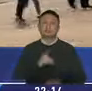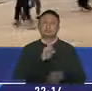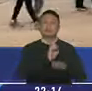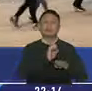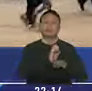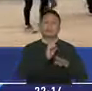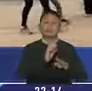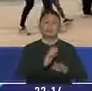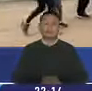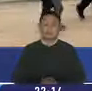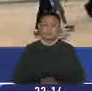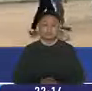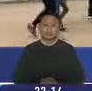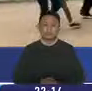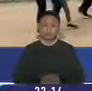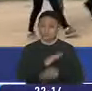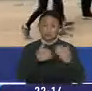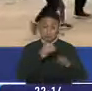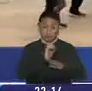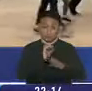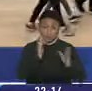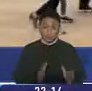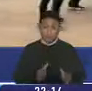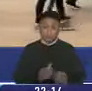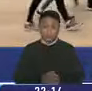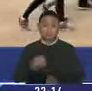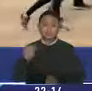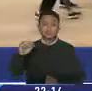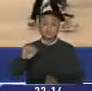Ecuador. Todos de Ecuador.